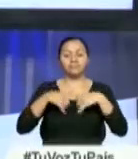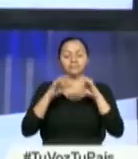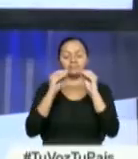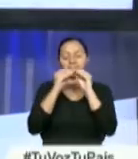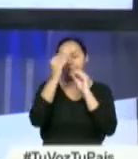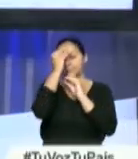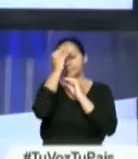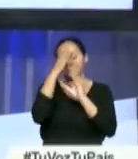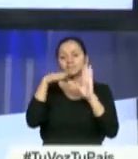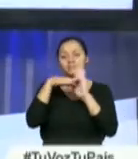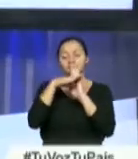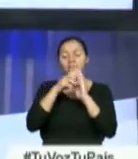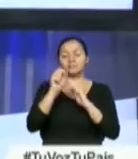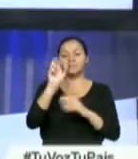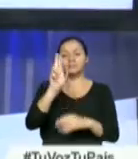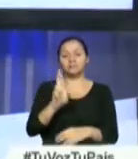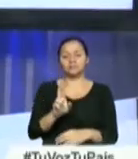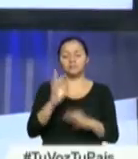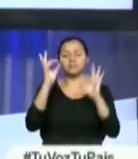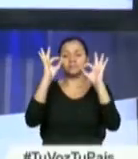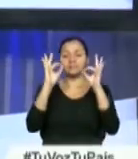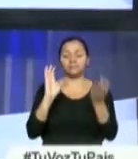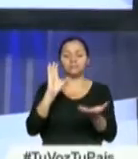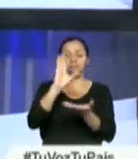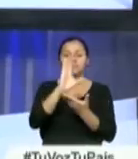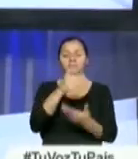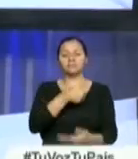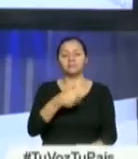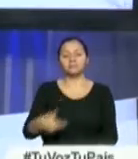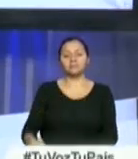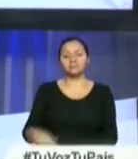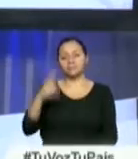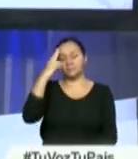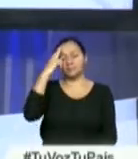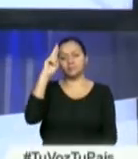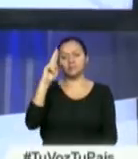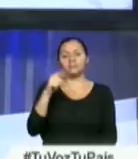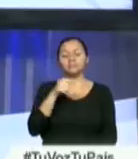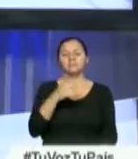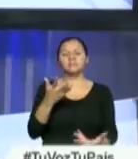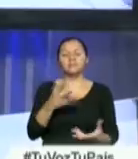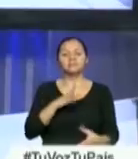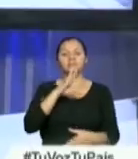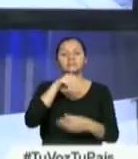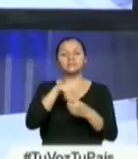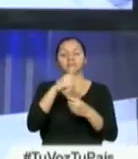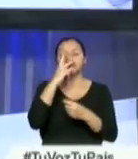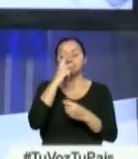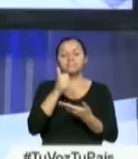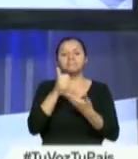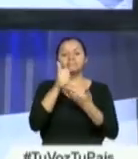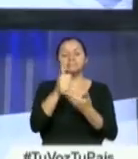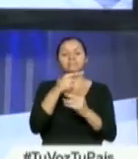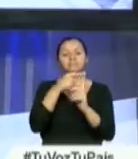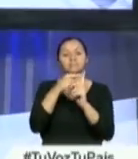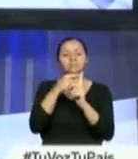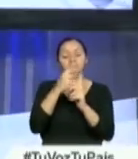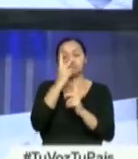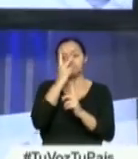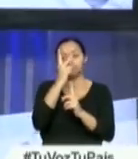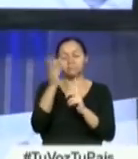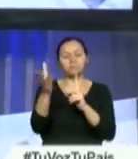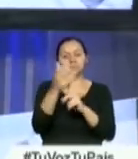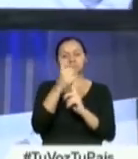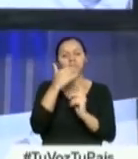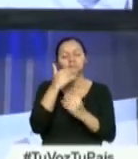nueva arquitectura financiera regional. Su presidente, el uruguayo Pedro Bounomo, destaca el beneficio y el desafío que